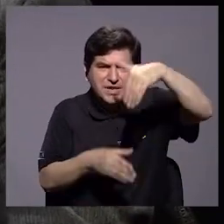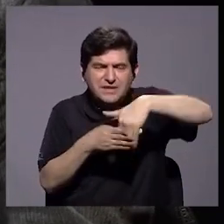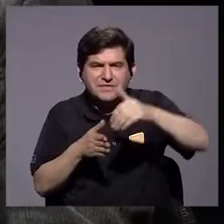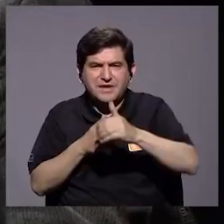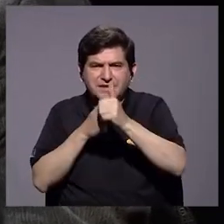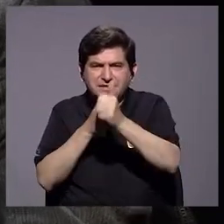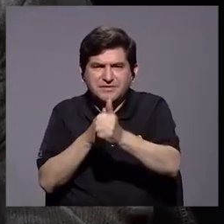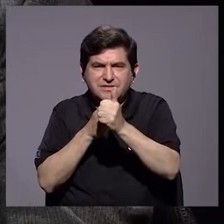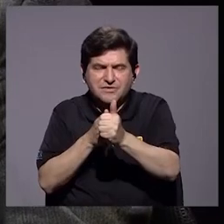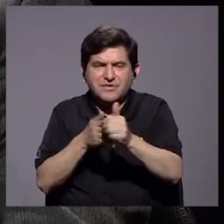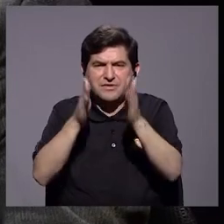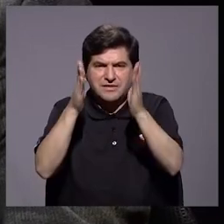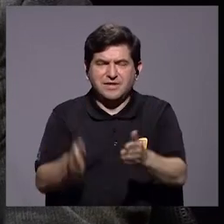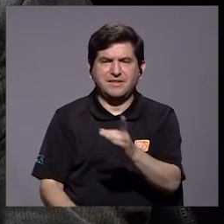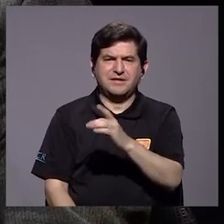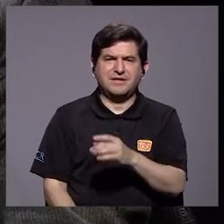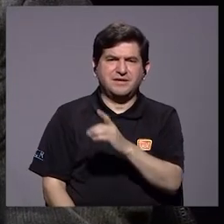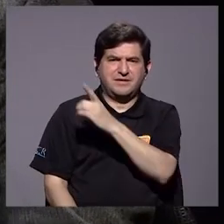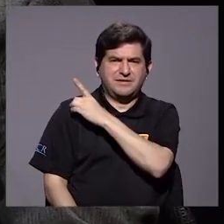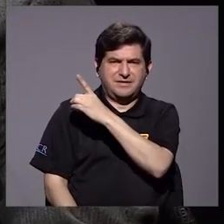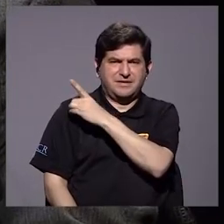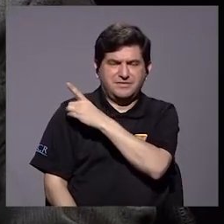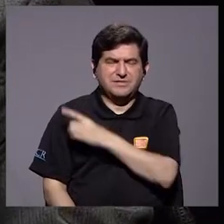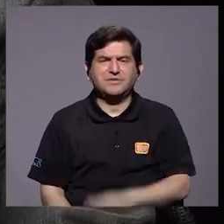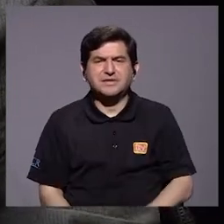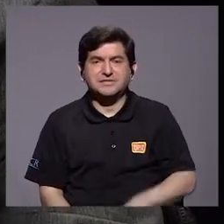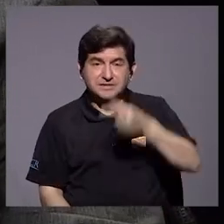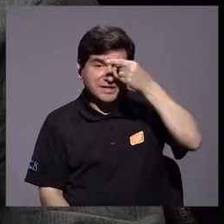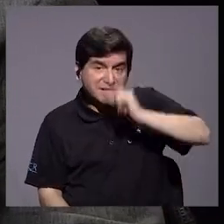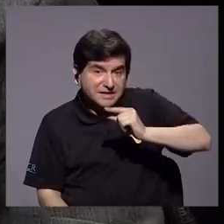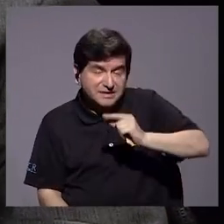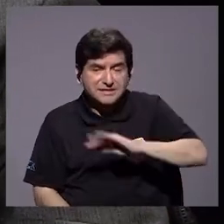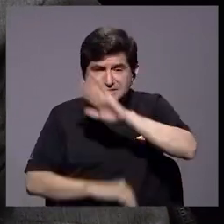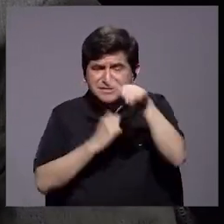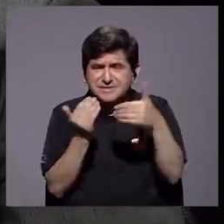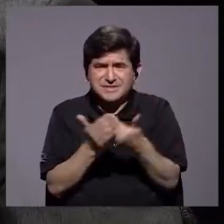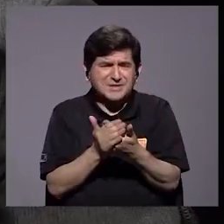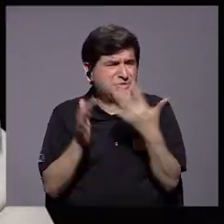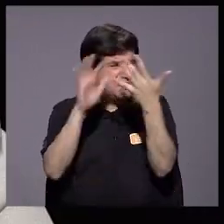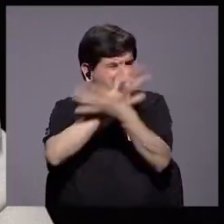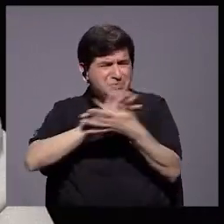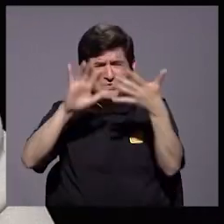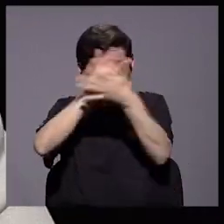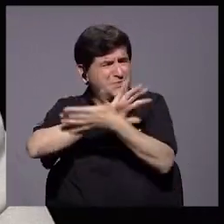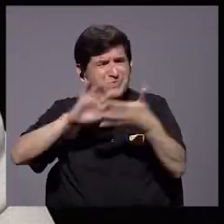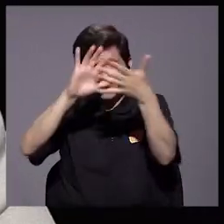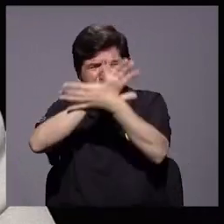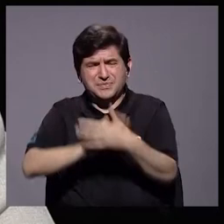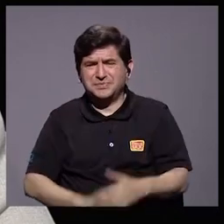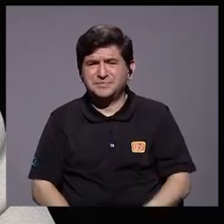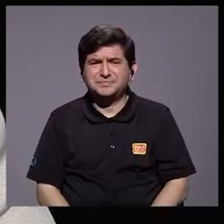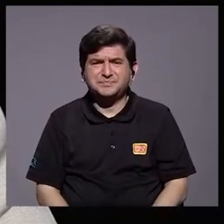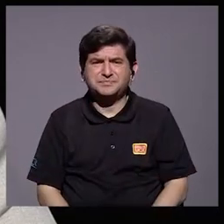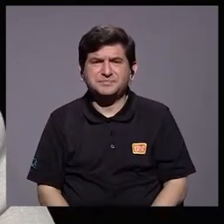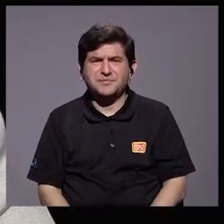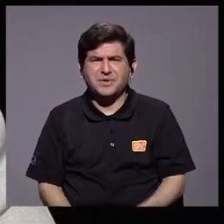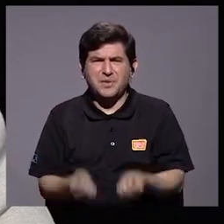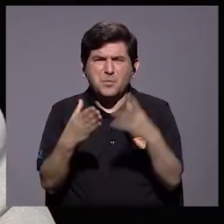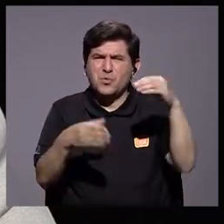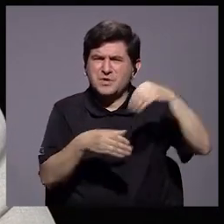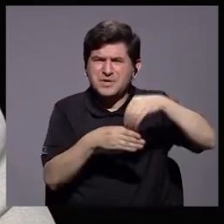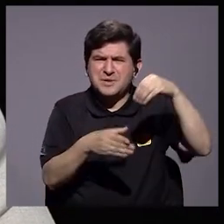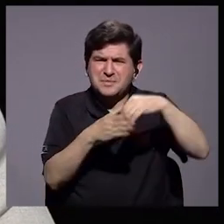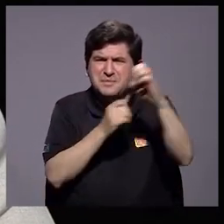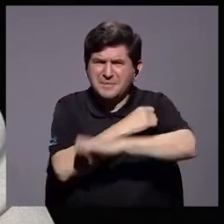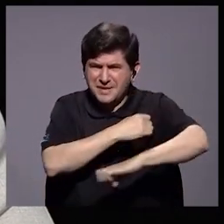grecia lo cual implica que todo está muy revuelto y muy oscuro que un montón de inversión extranjera